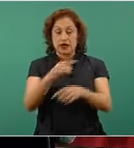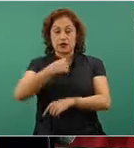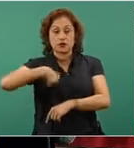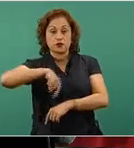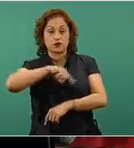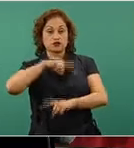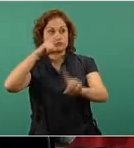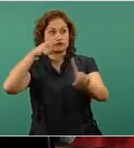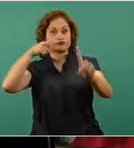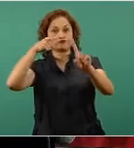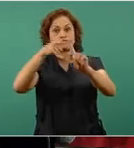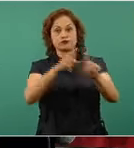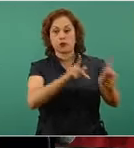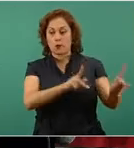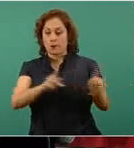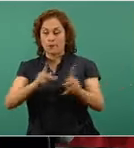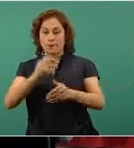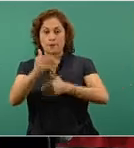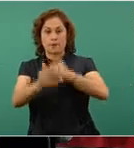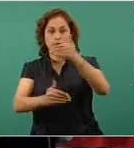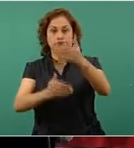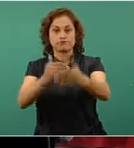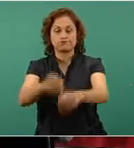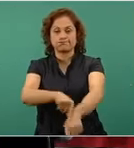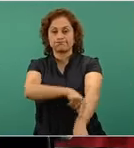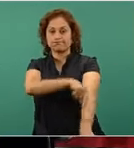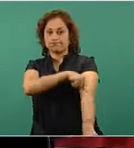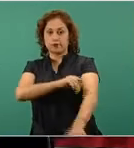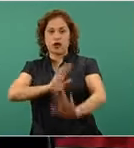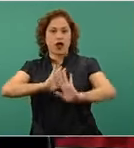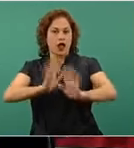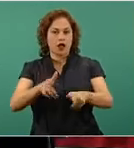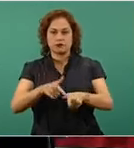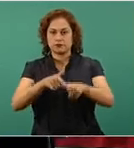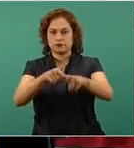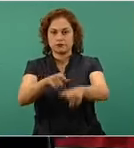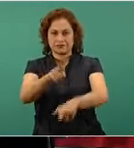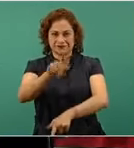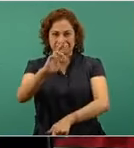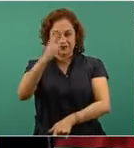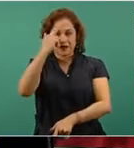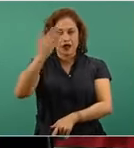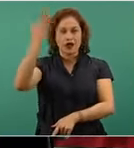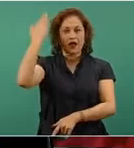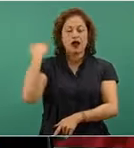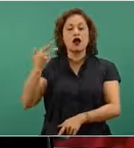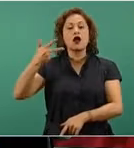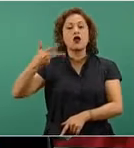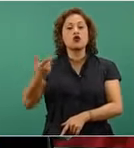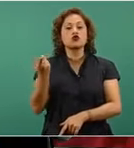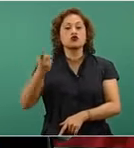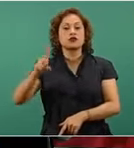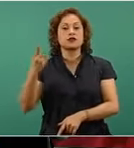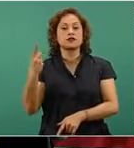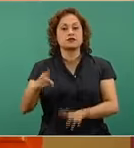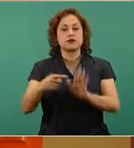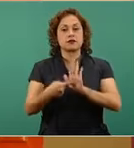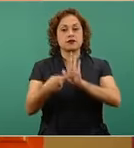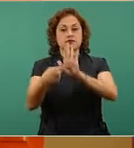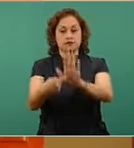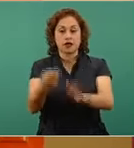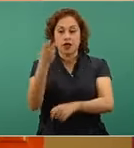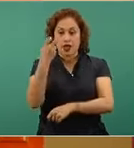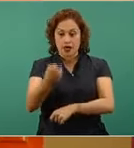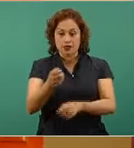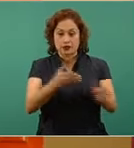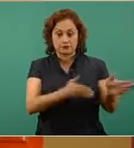es la planeación de larga duración. Y es lo que se presentó el 8 de diciembre, es la Estrategia Nacional de Vacunación. La estrategia